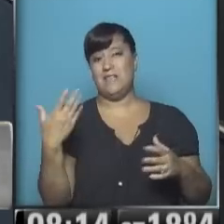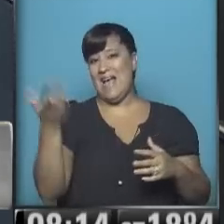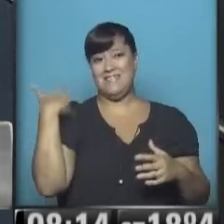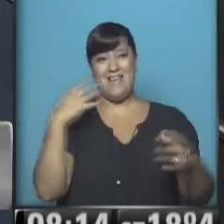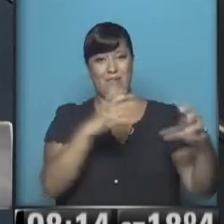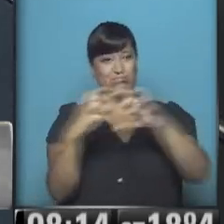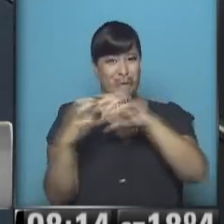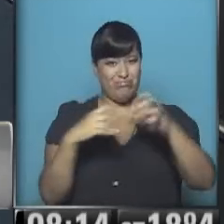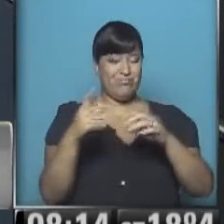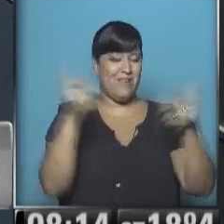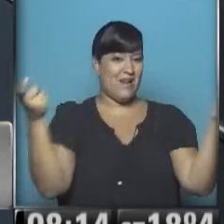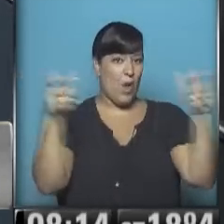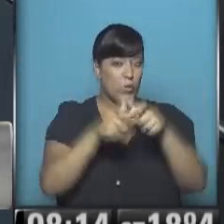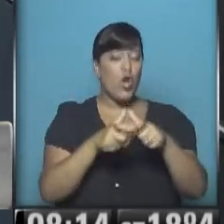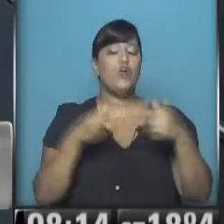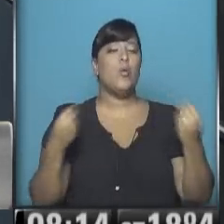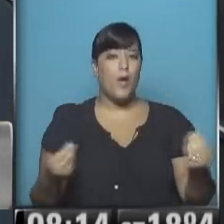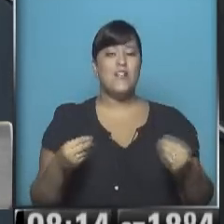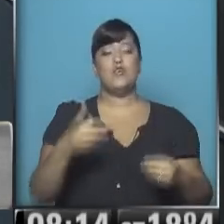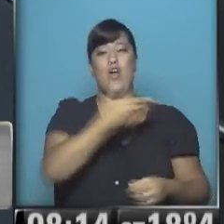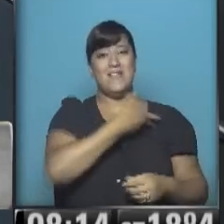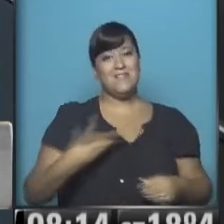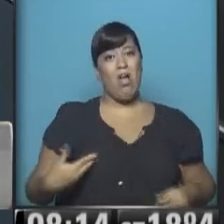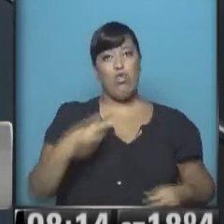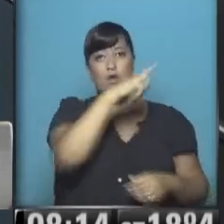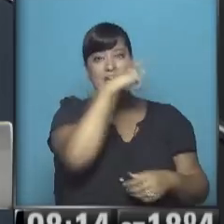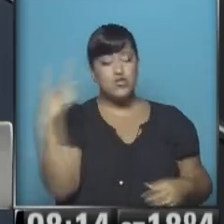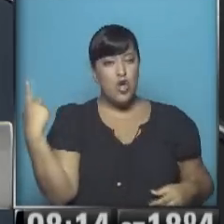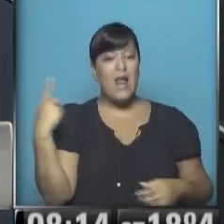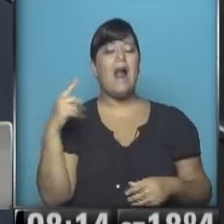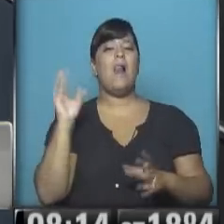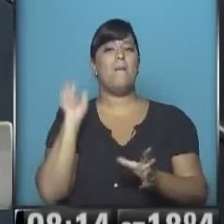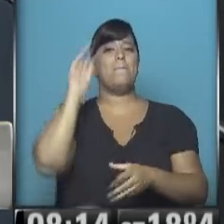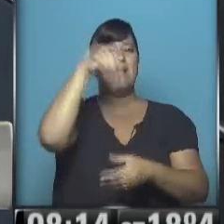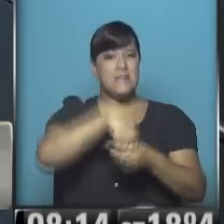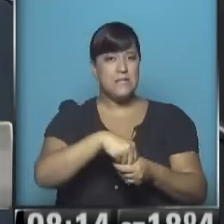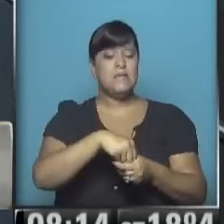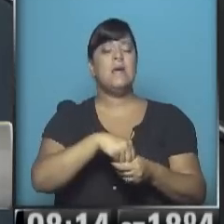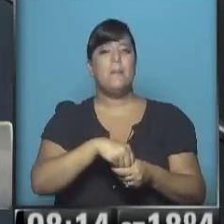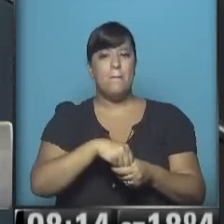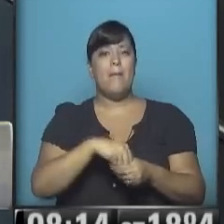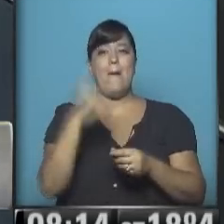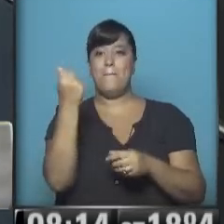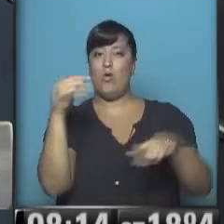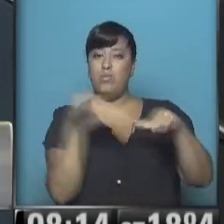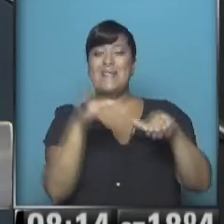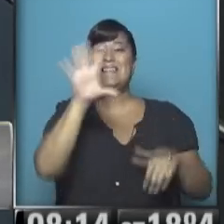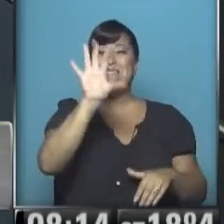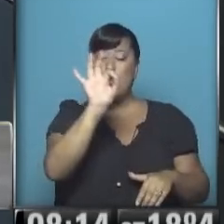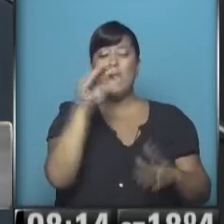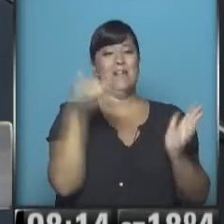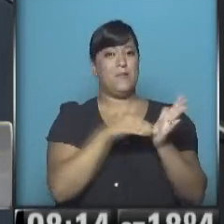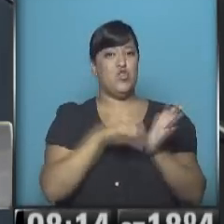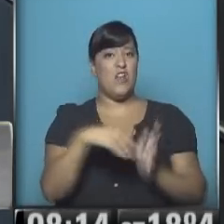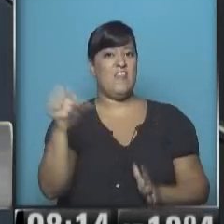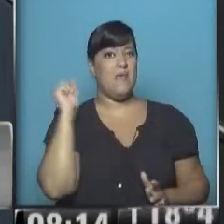y en ese contexto el estado nacional participa con la constitución del fondo por 50 millones de pesos en una